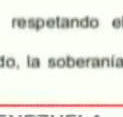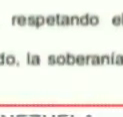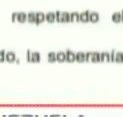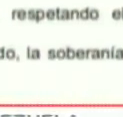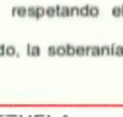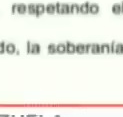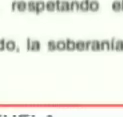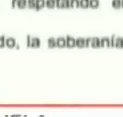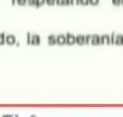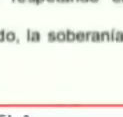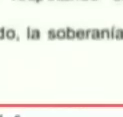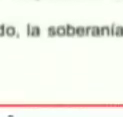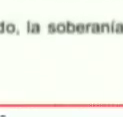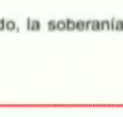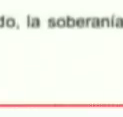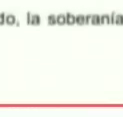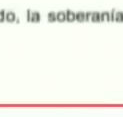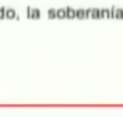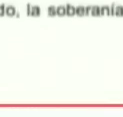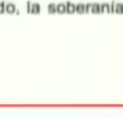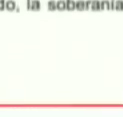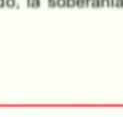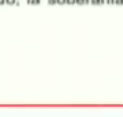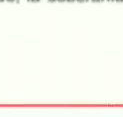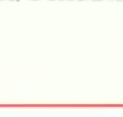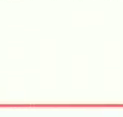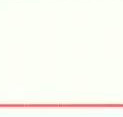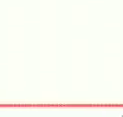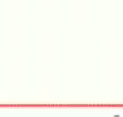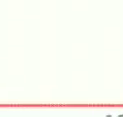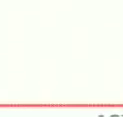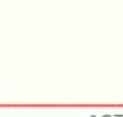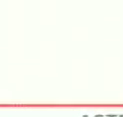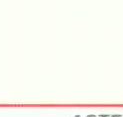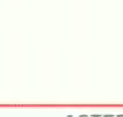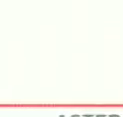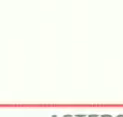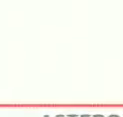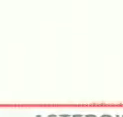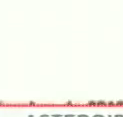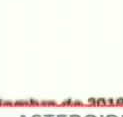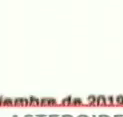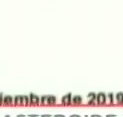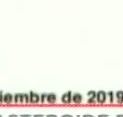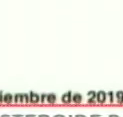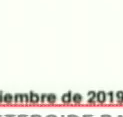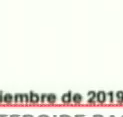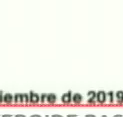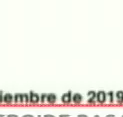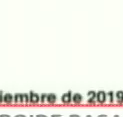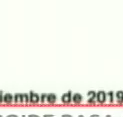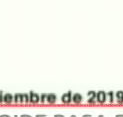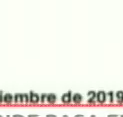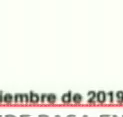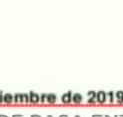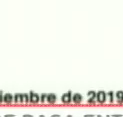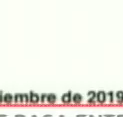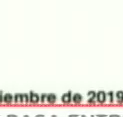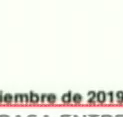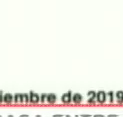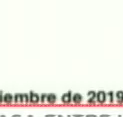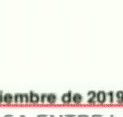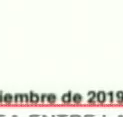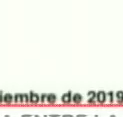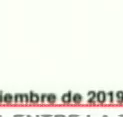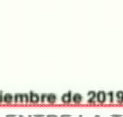del respeto a la Constitución y la concreción de acuerdos políticos con resultados precisos que, sin lugar a dudas, aportan